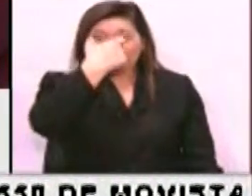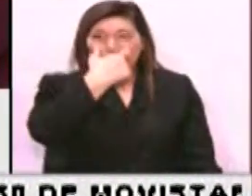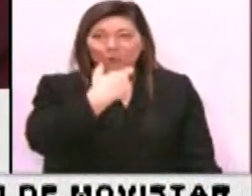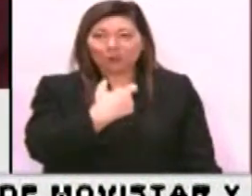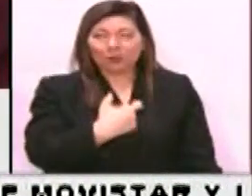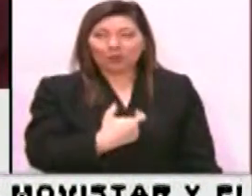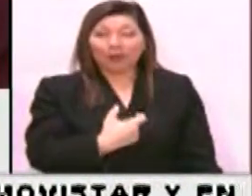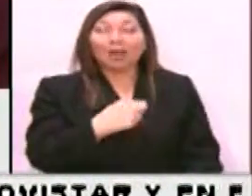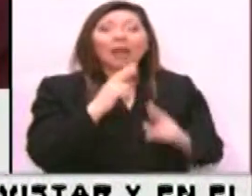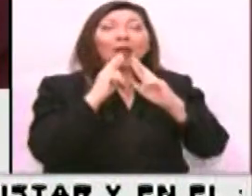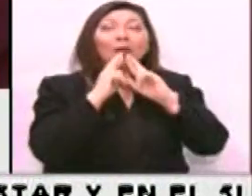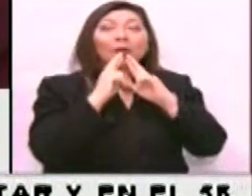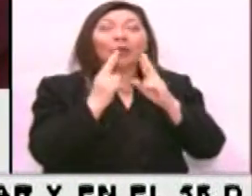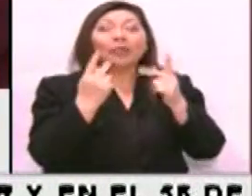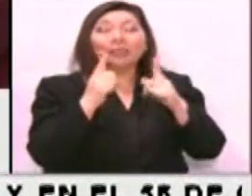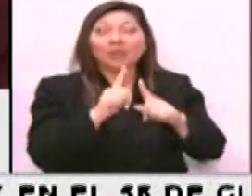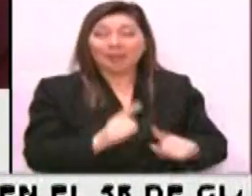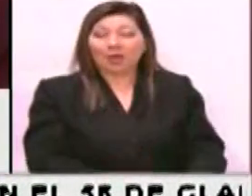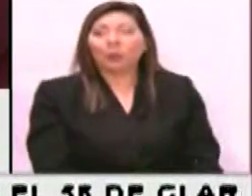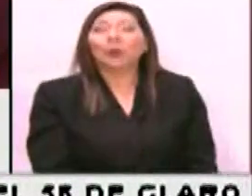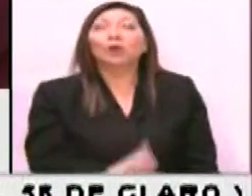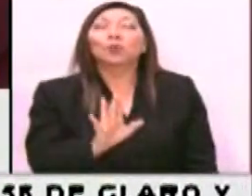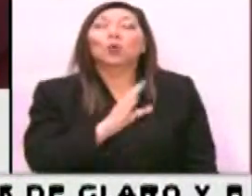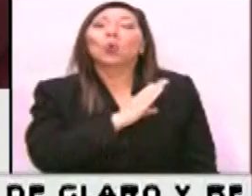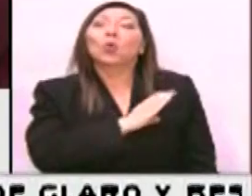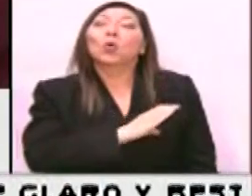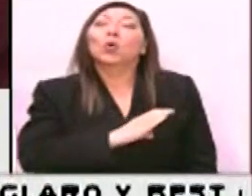que va a resolver de acuerdo a su conciencia,